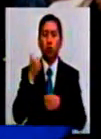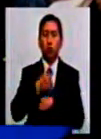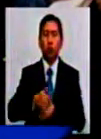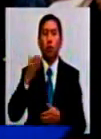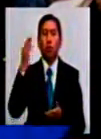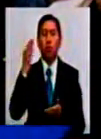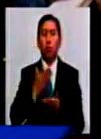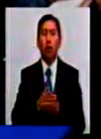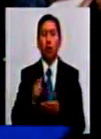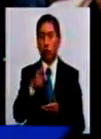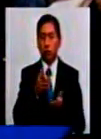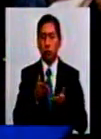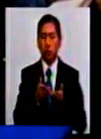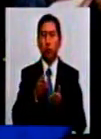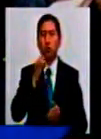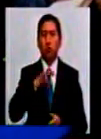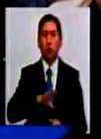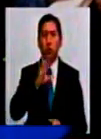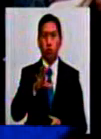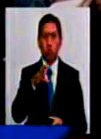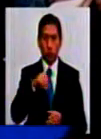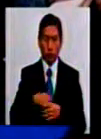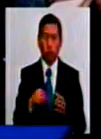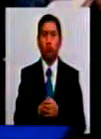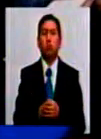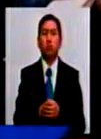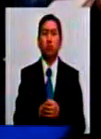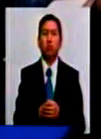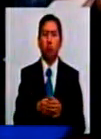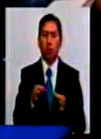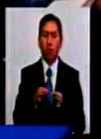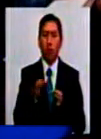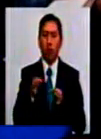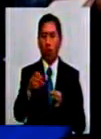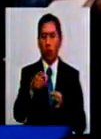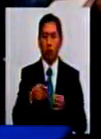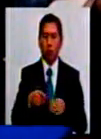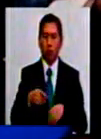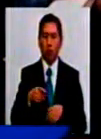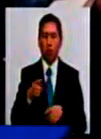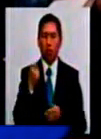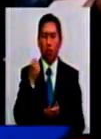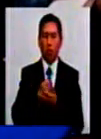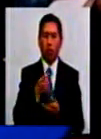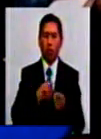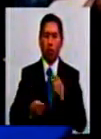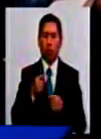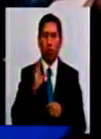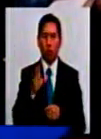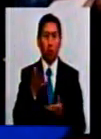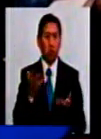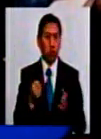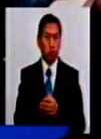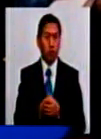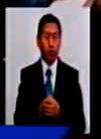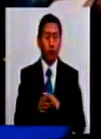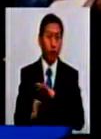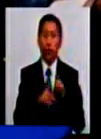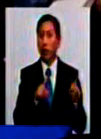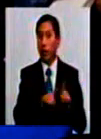en puertos chilenos y dilaciones burocráticas. Pero